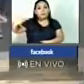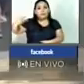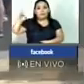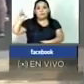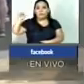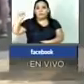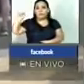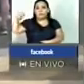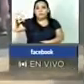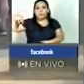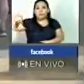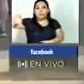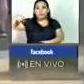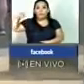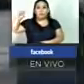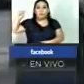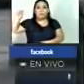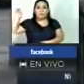Noticiero Hechos.